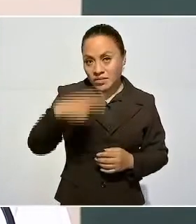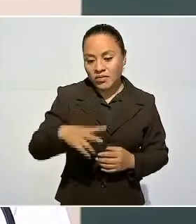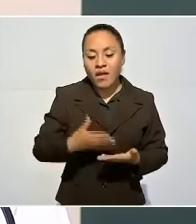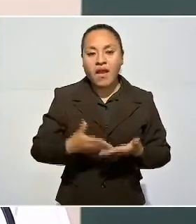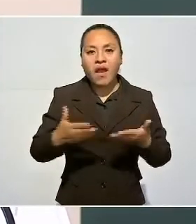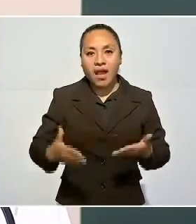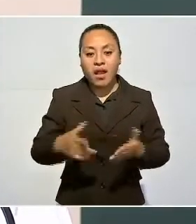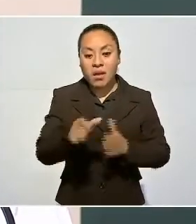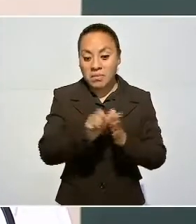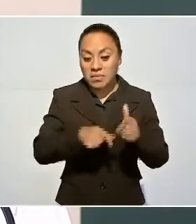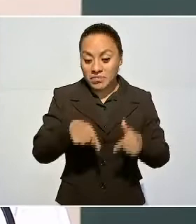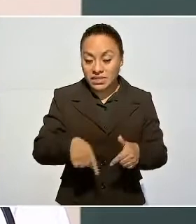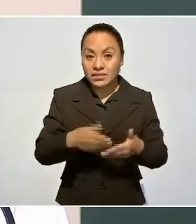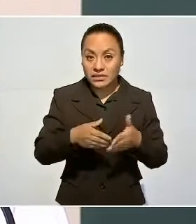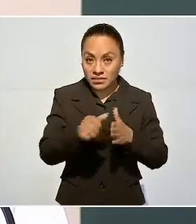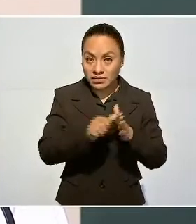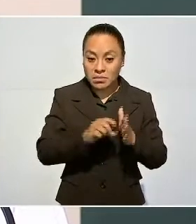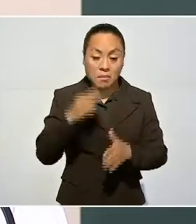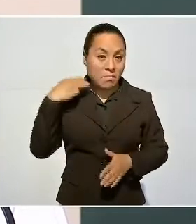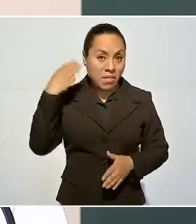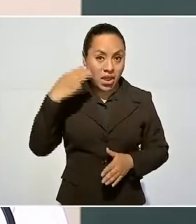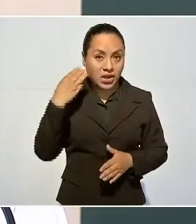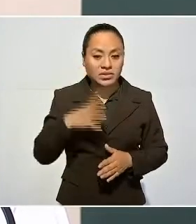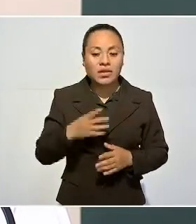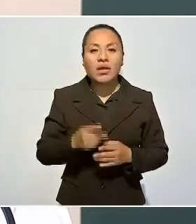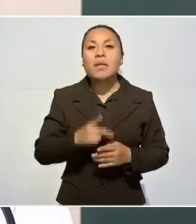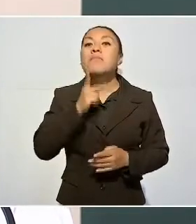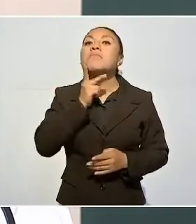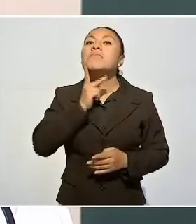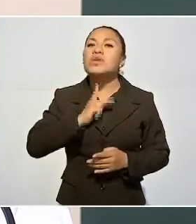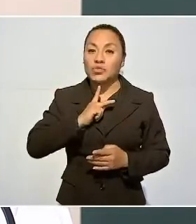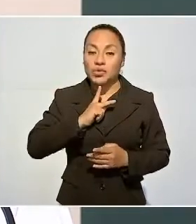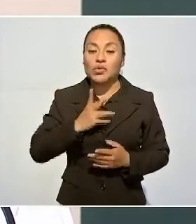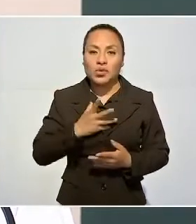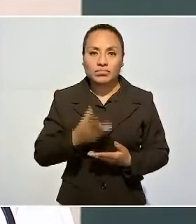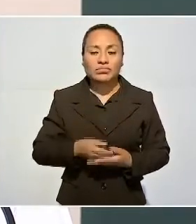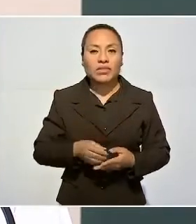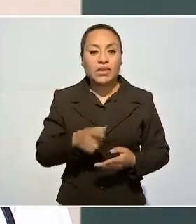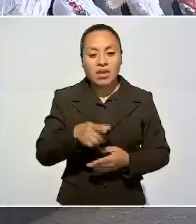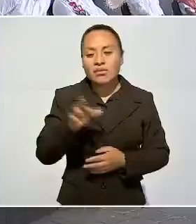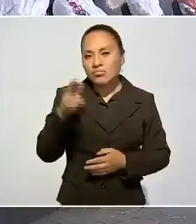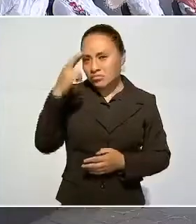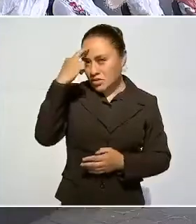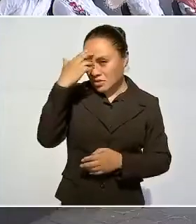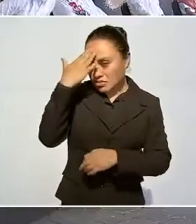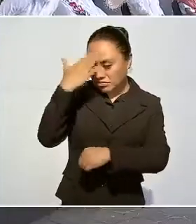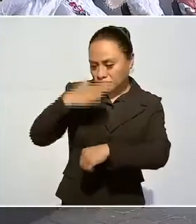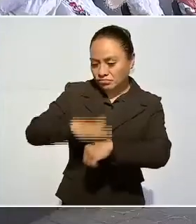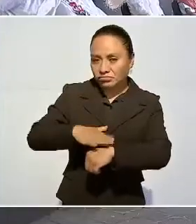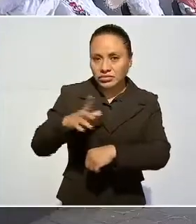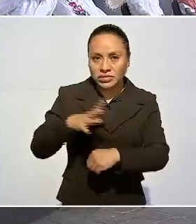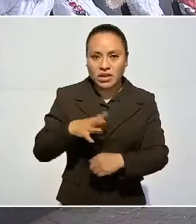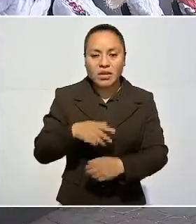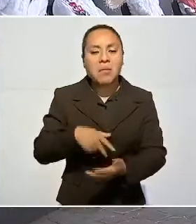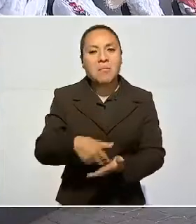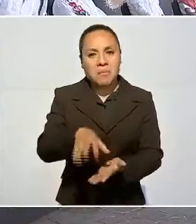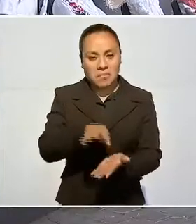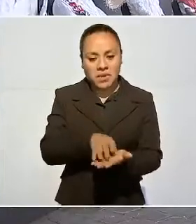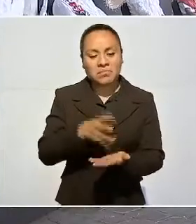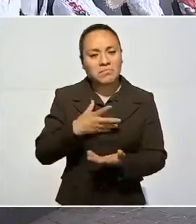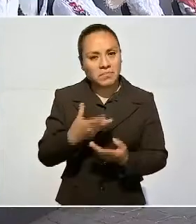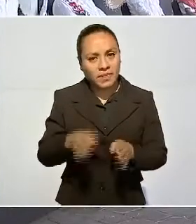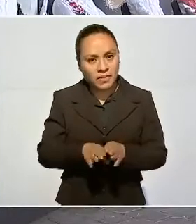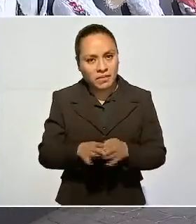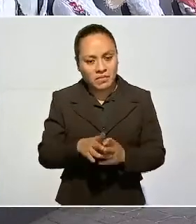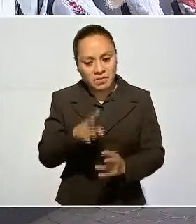expropiación petrolera y el nacimiento del prócer de la patria, recordamos el ímpetu, la valía y la lealtad que